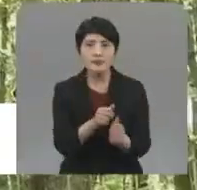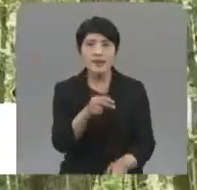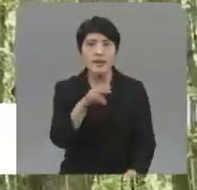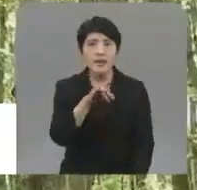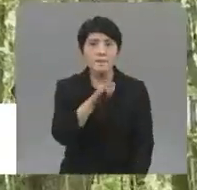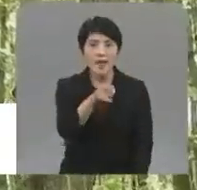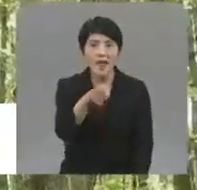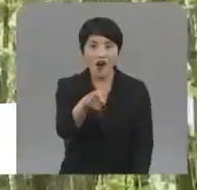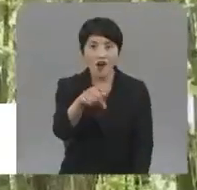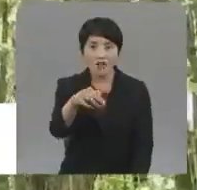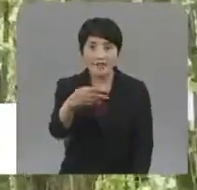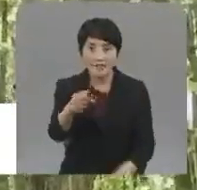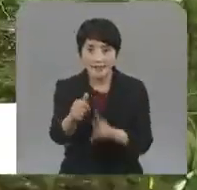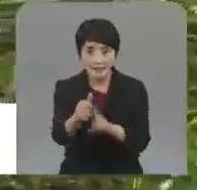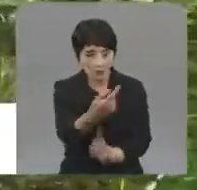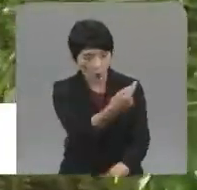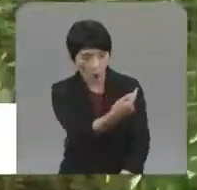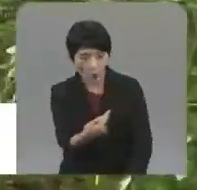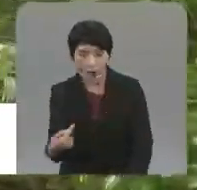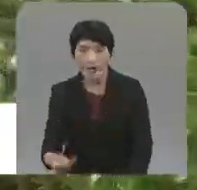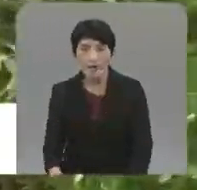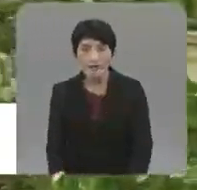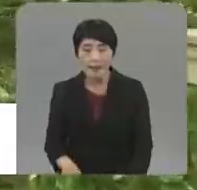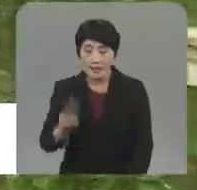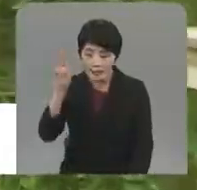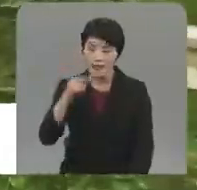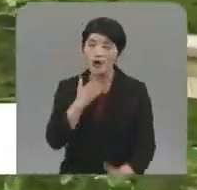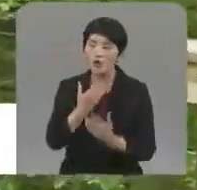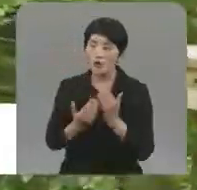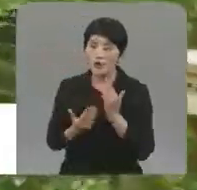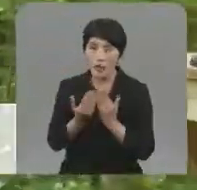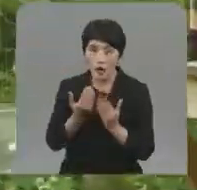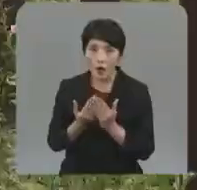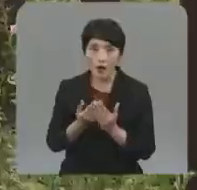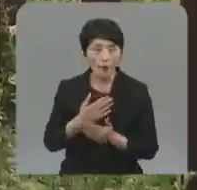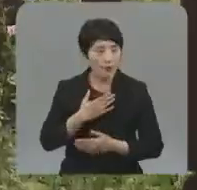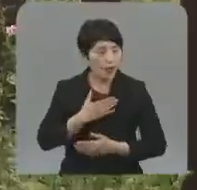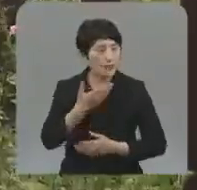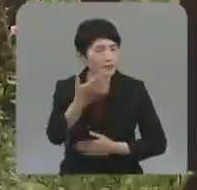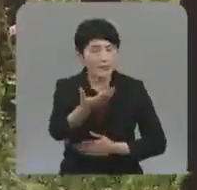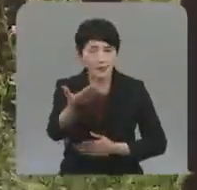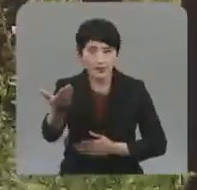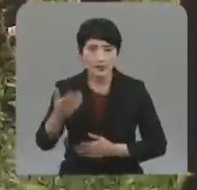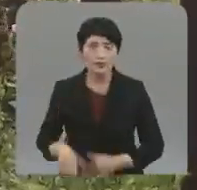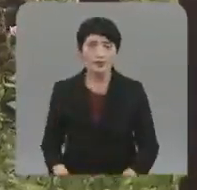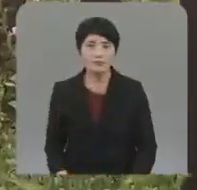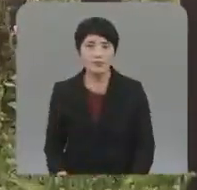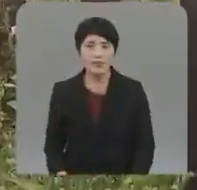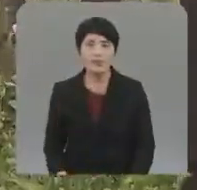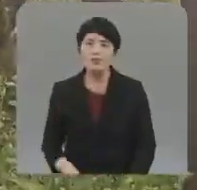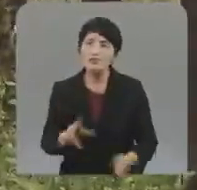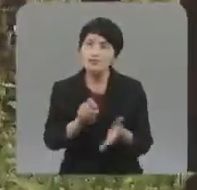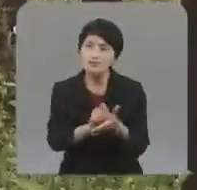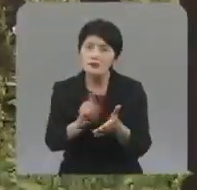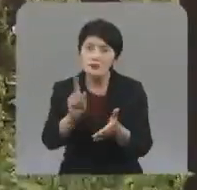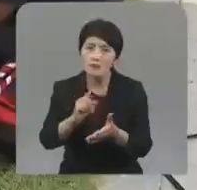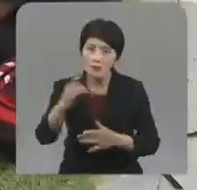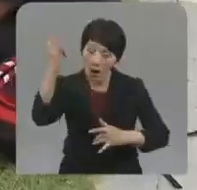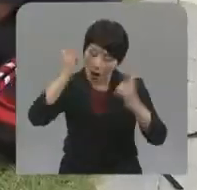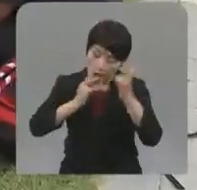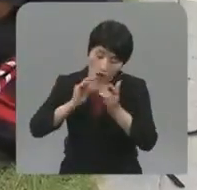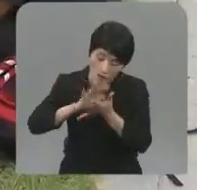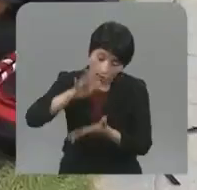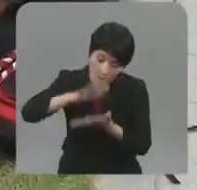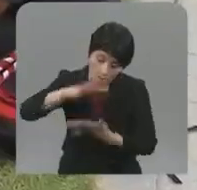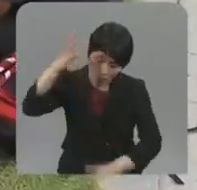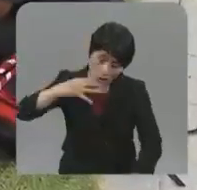también subirá al escenario Bird grills un famoso aventurero británico experto en supervivencia sin embargo el calor extremo